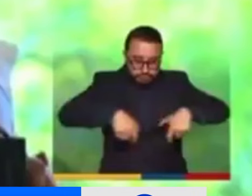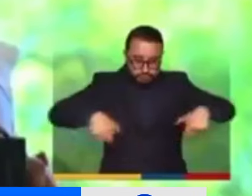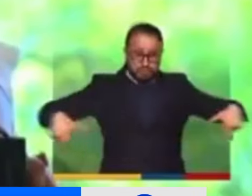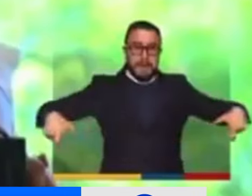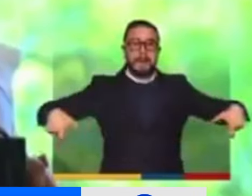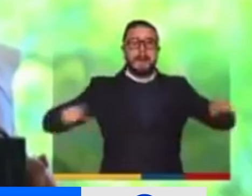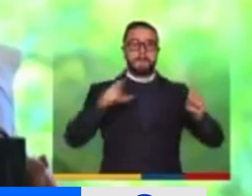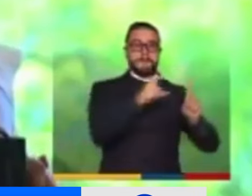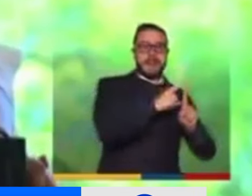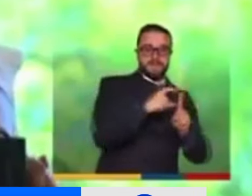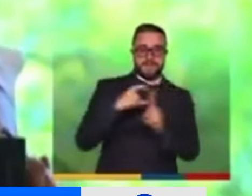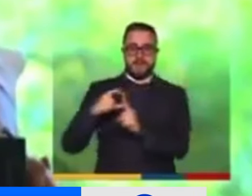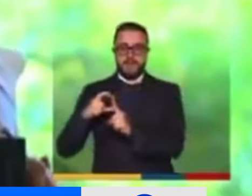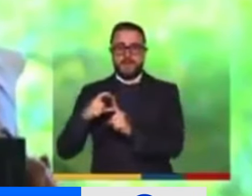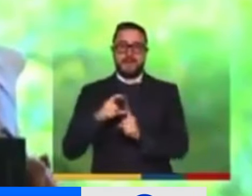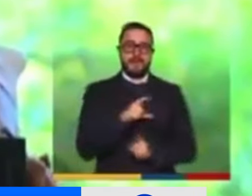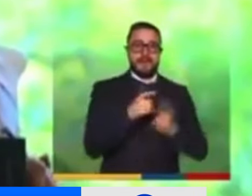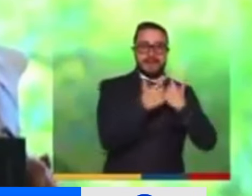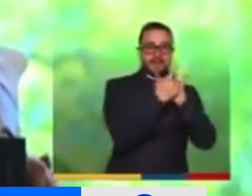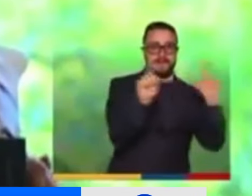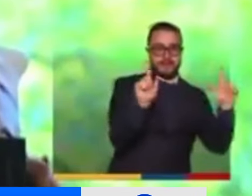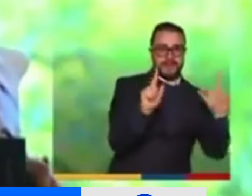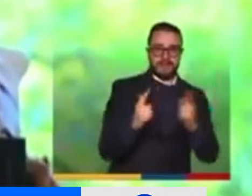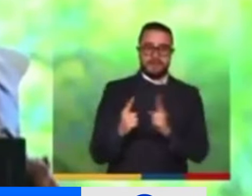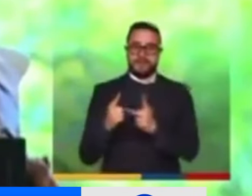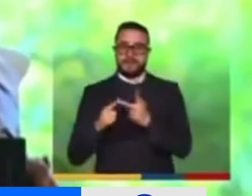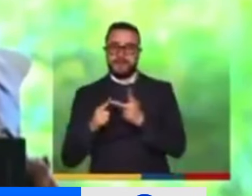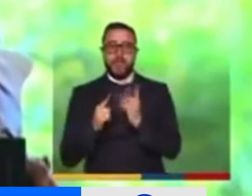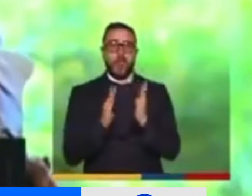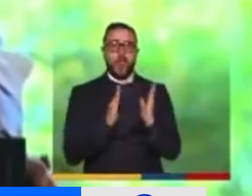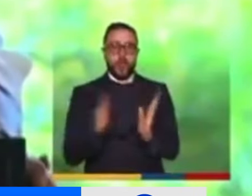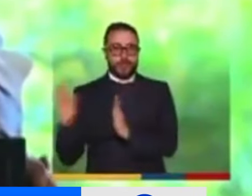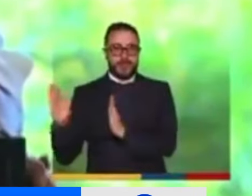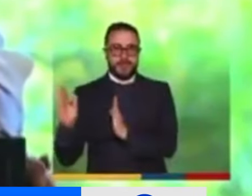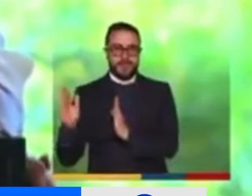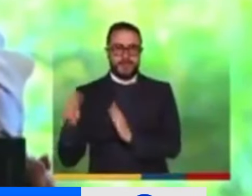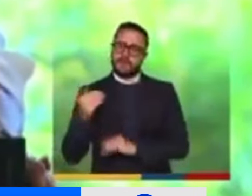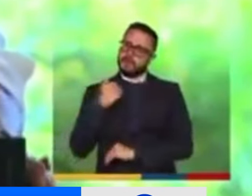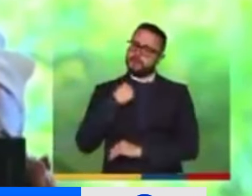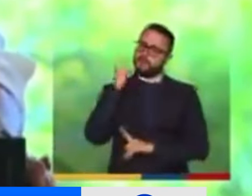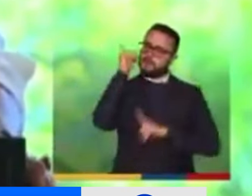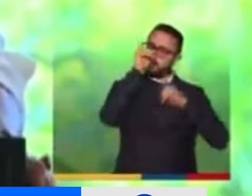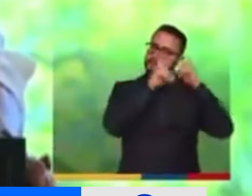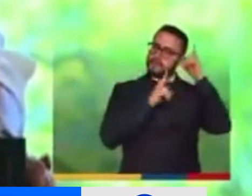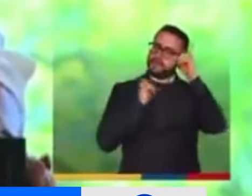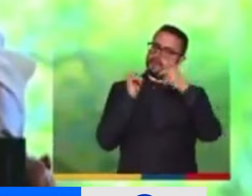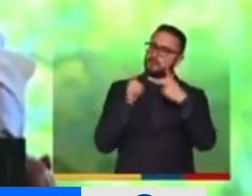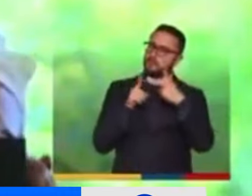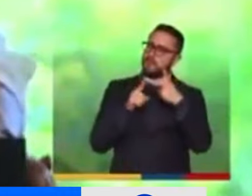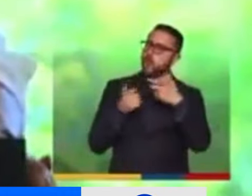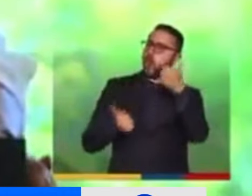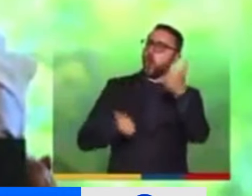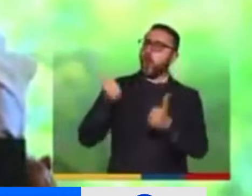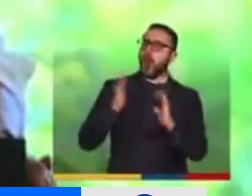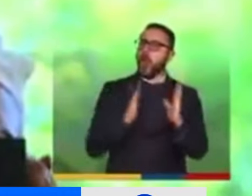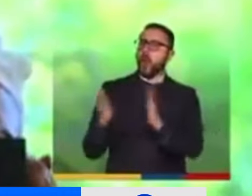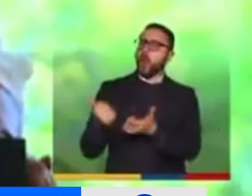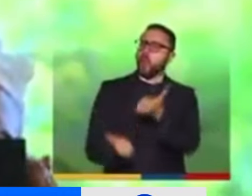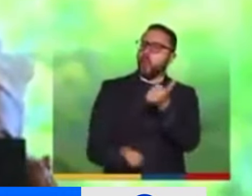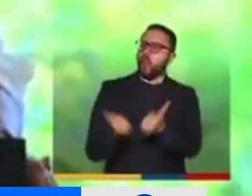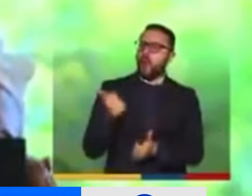orden. Y yo me pregunto, ¿cuál orden? ¿El orden de la